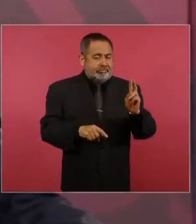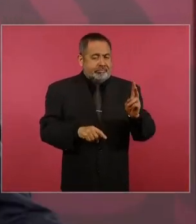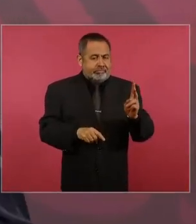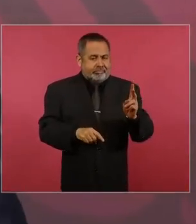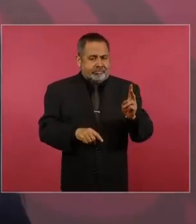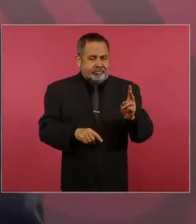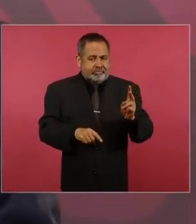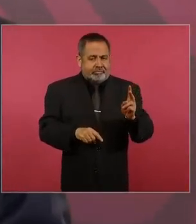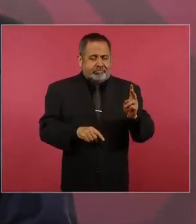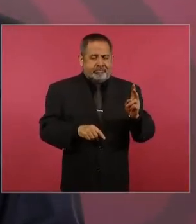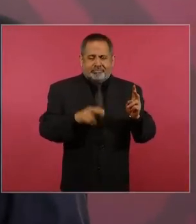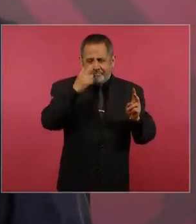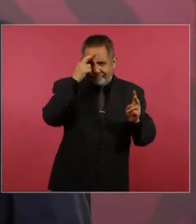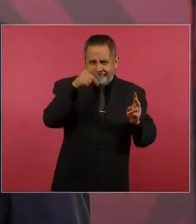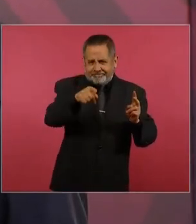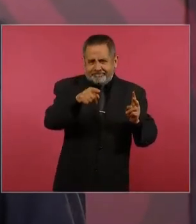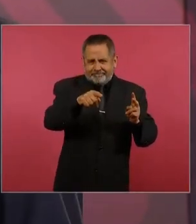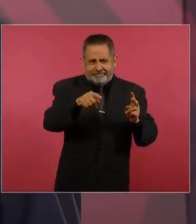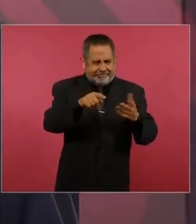artículo.